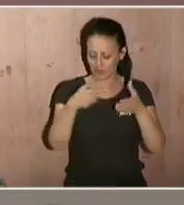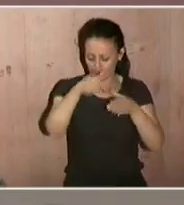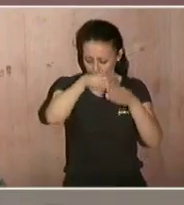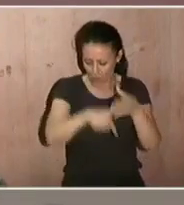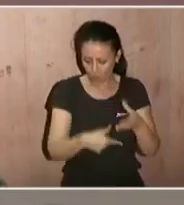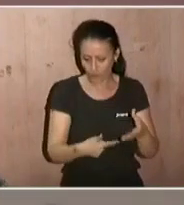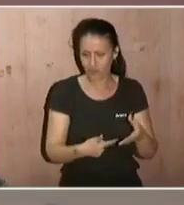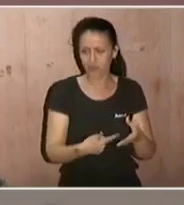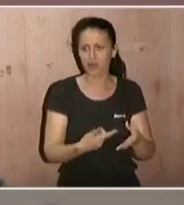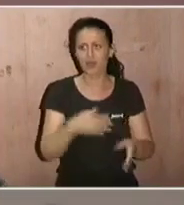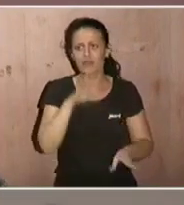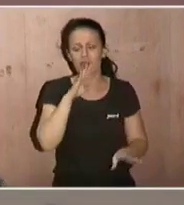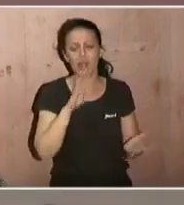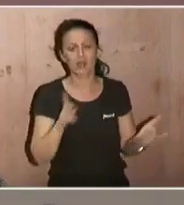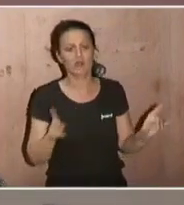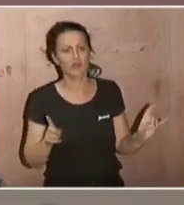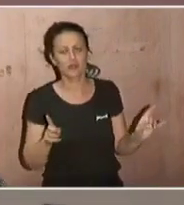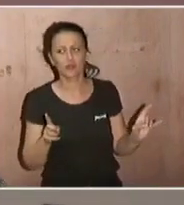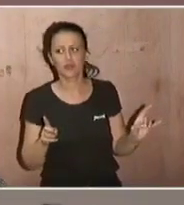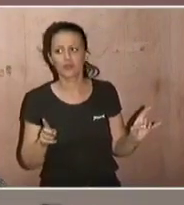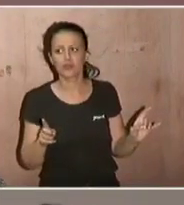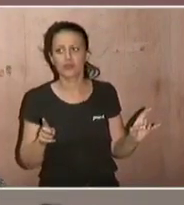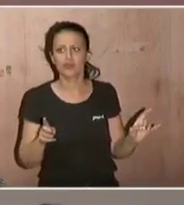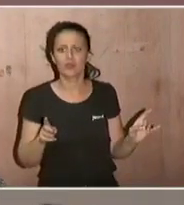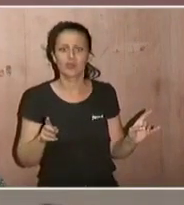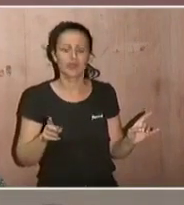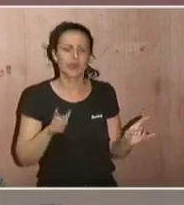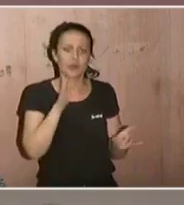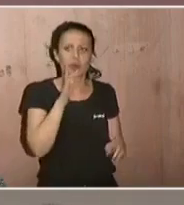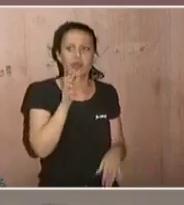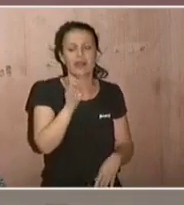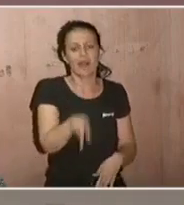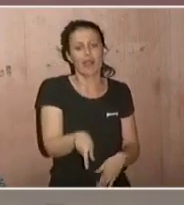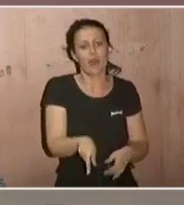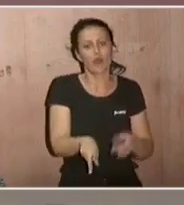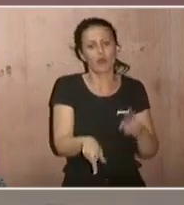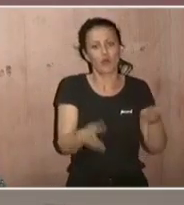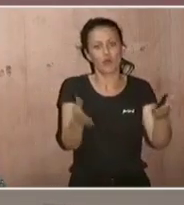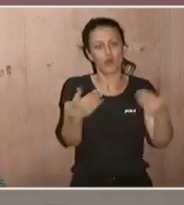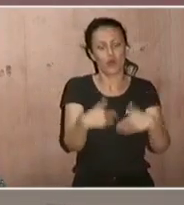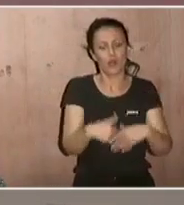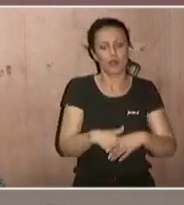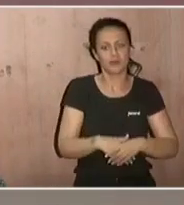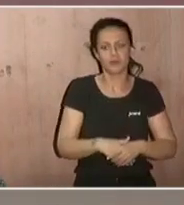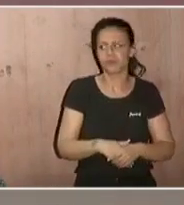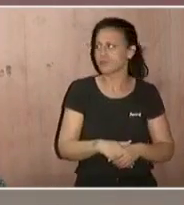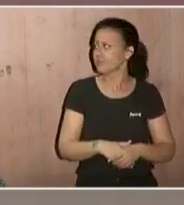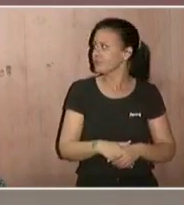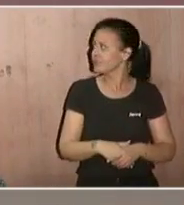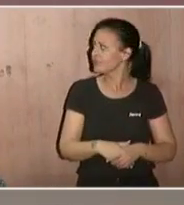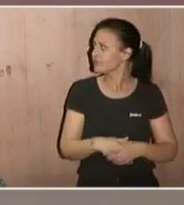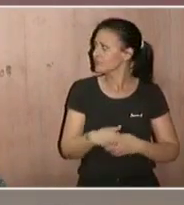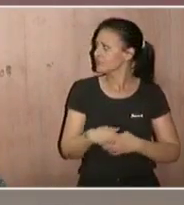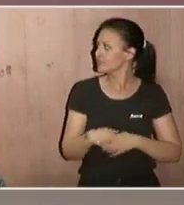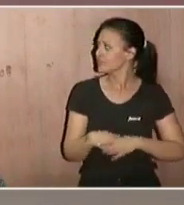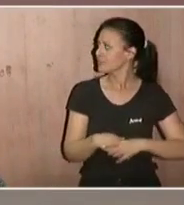tenemos por qué enfadarnos por el hecho de que no nos den la razón en cuanto a nuestros criterios. Bueno,